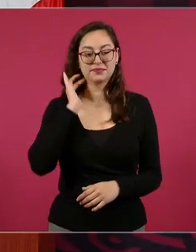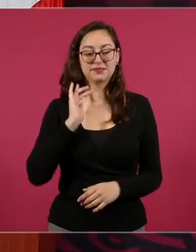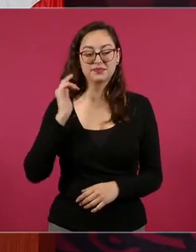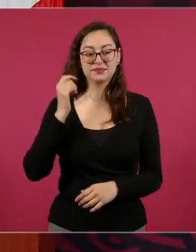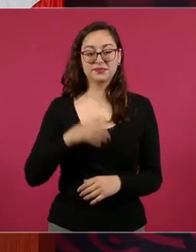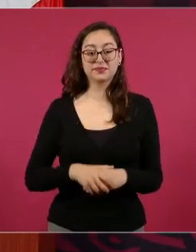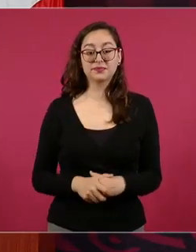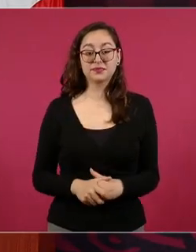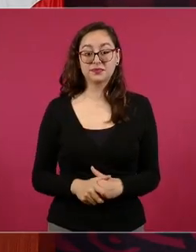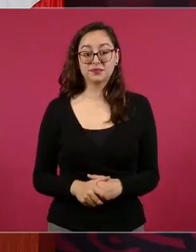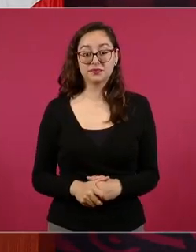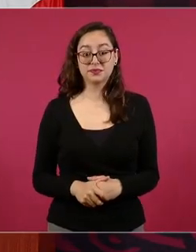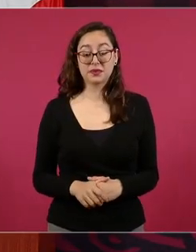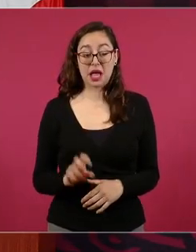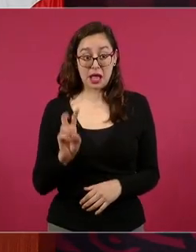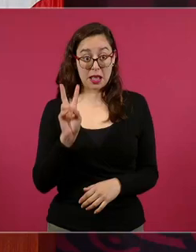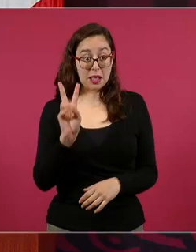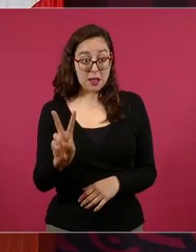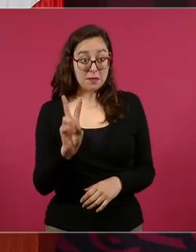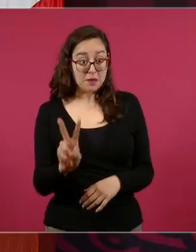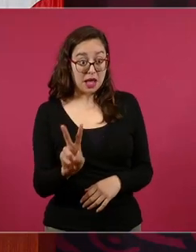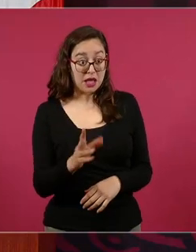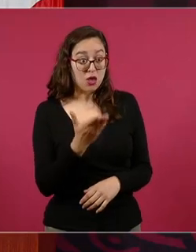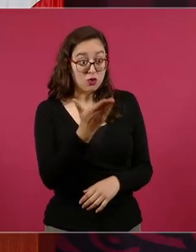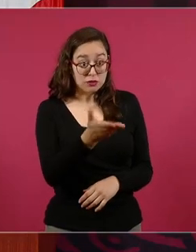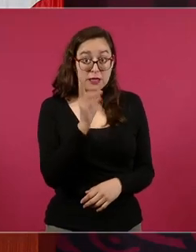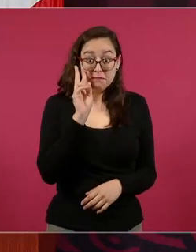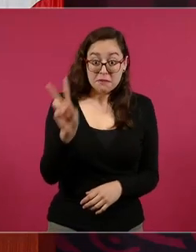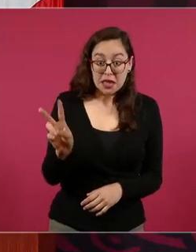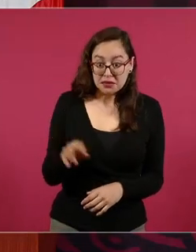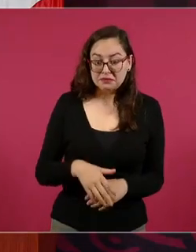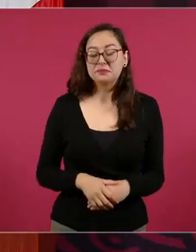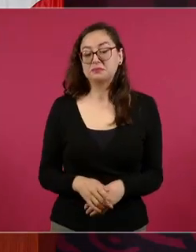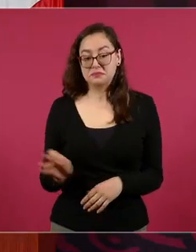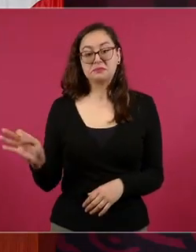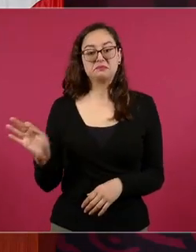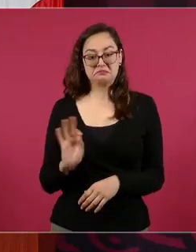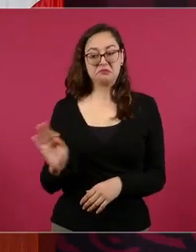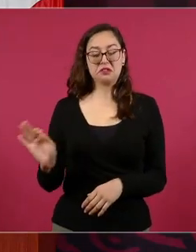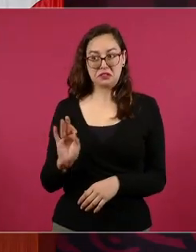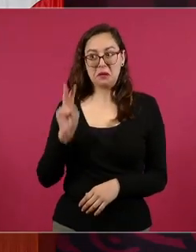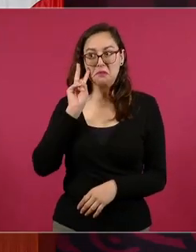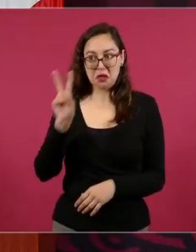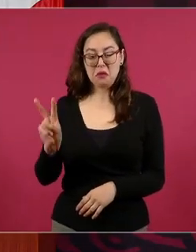El viernes a lo mejor sí. A la una de la tarde. Sí, a lo mejor sí.